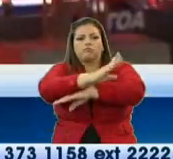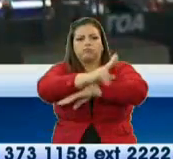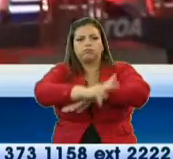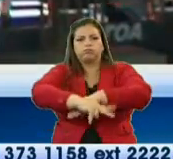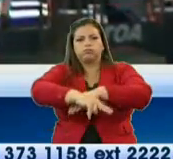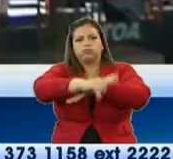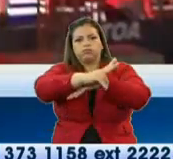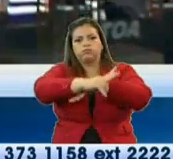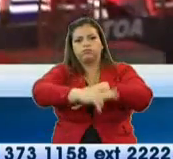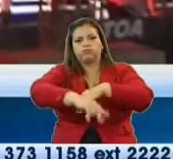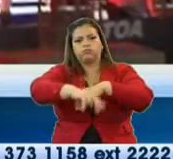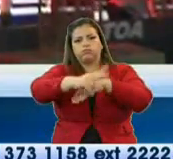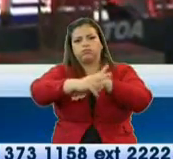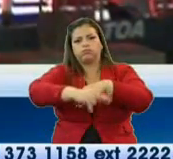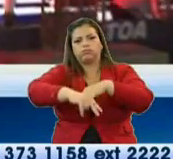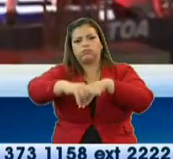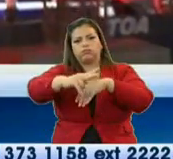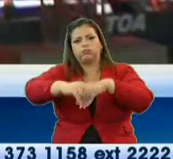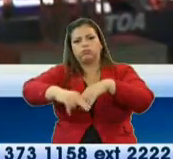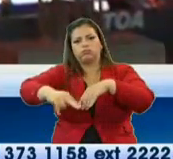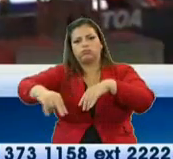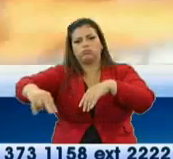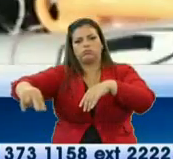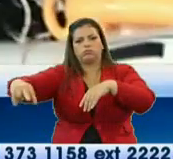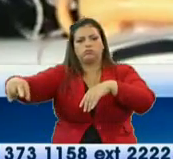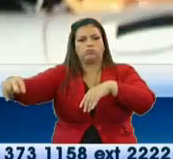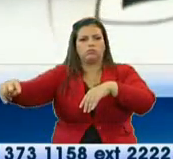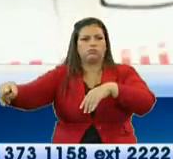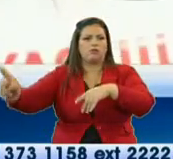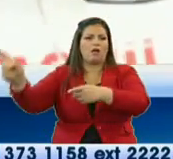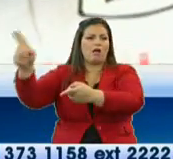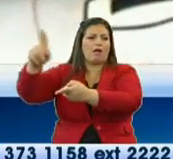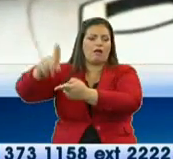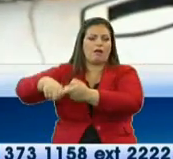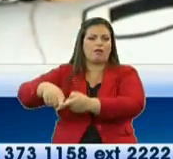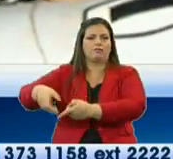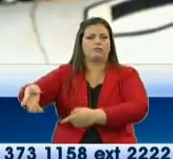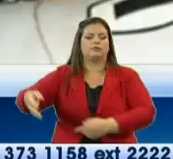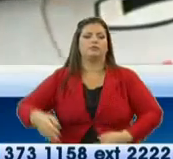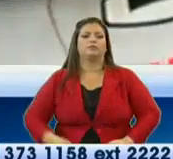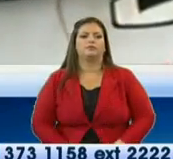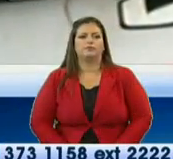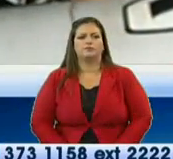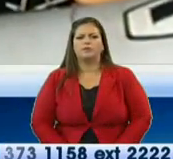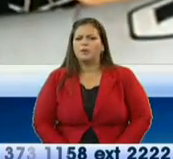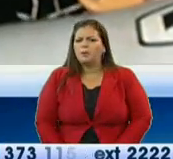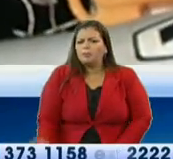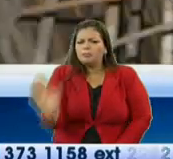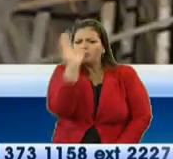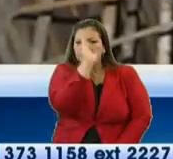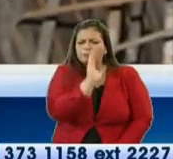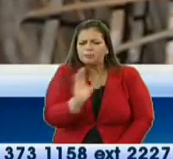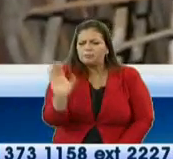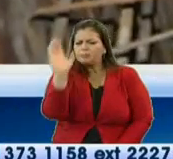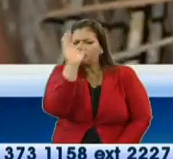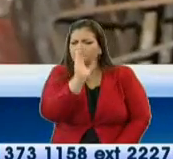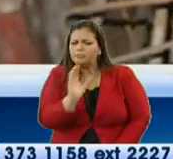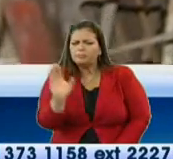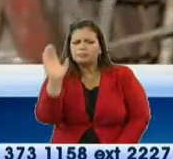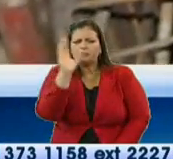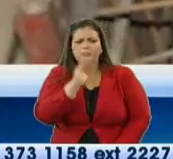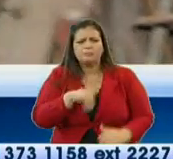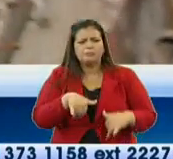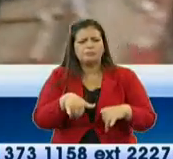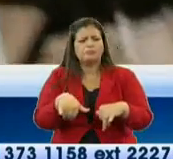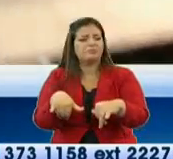Loja, donde se construye la rueda moscovita. Las tareas de búsqueda fueron suspendidas y se tenía